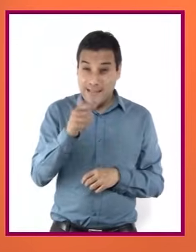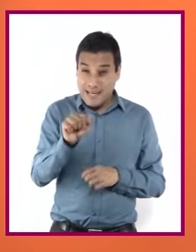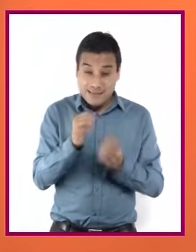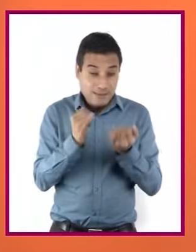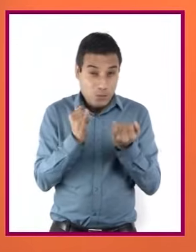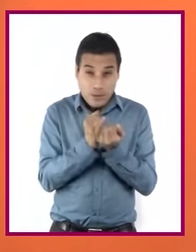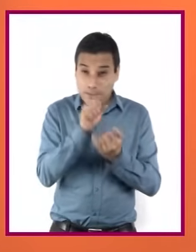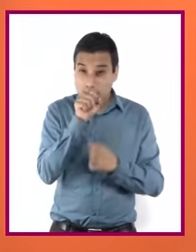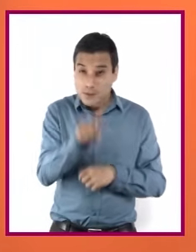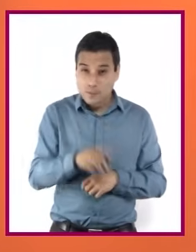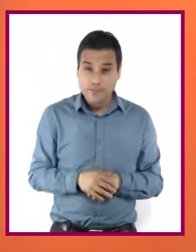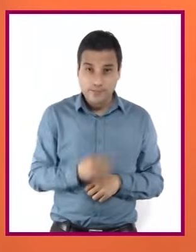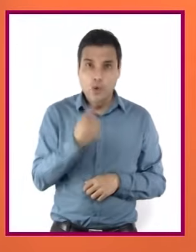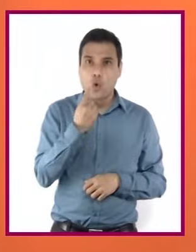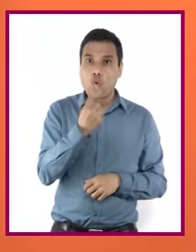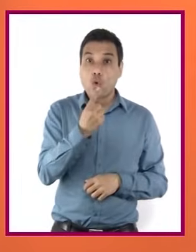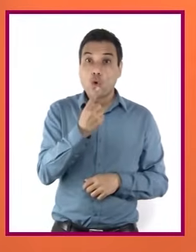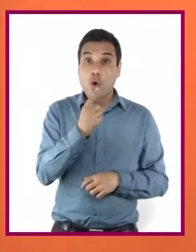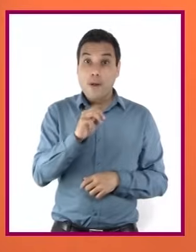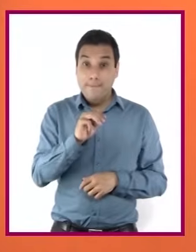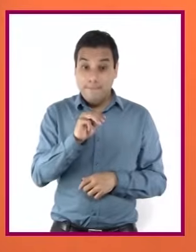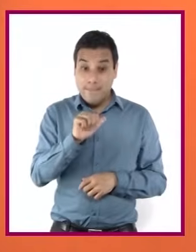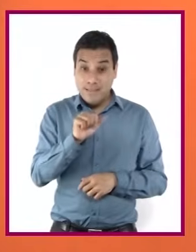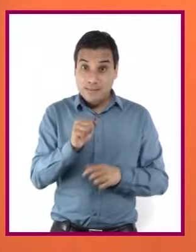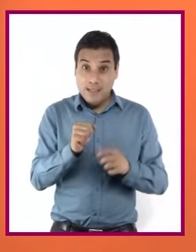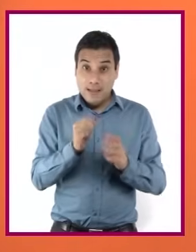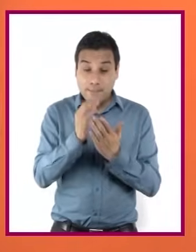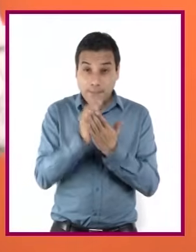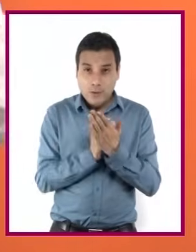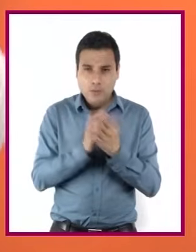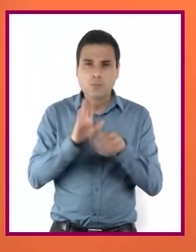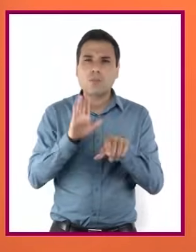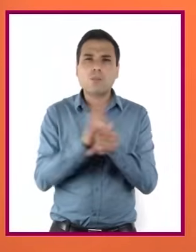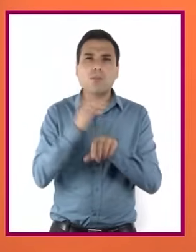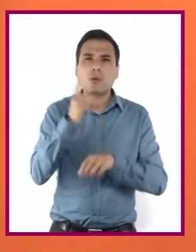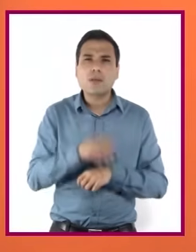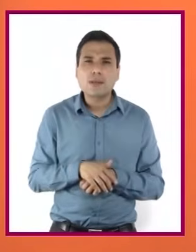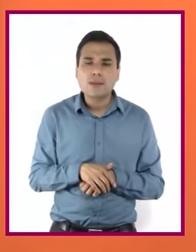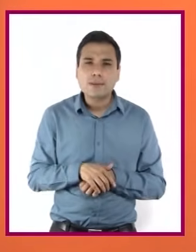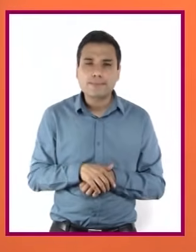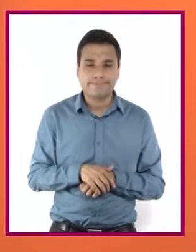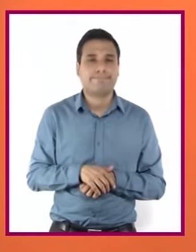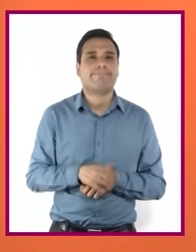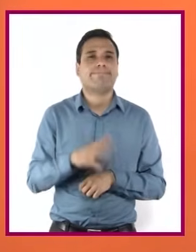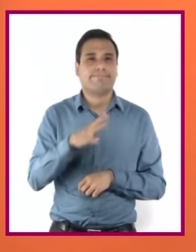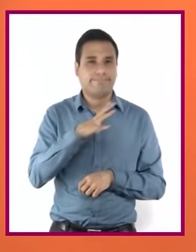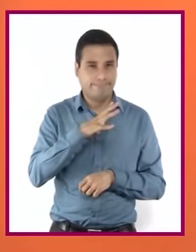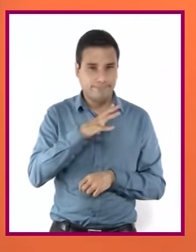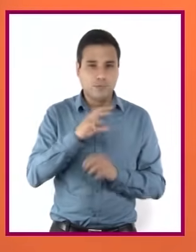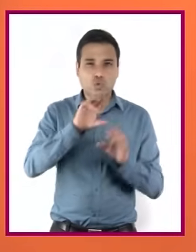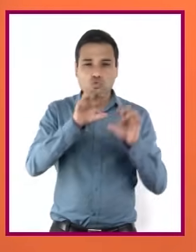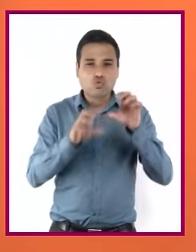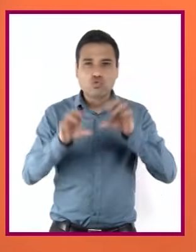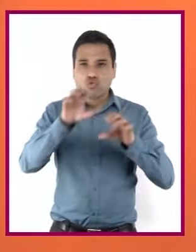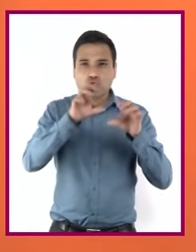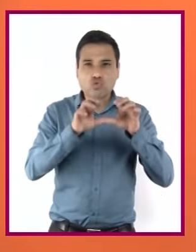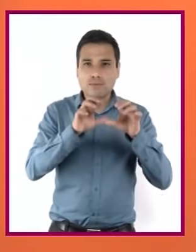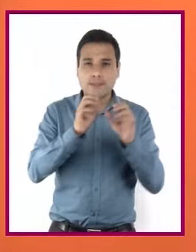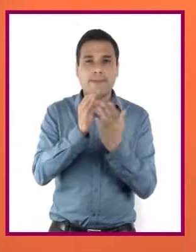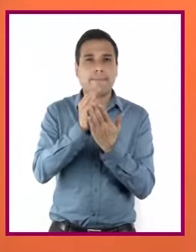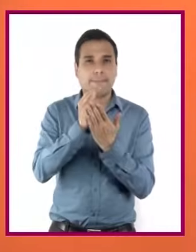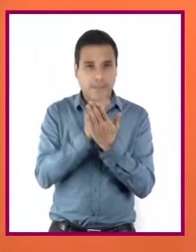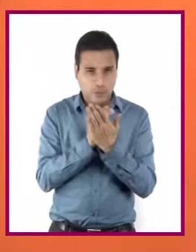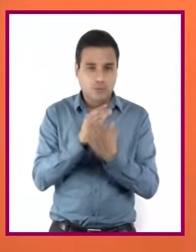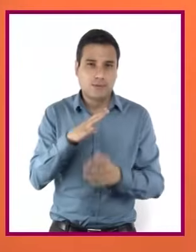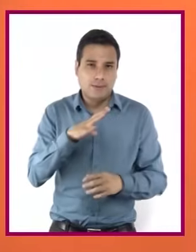y uno de ellos tiene menor masa, se deduce que se debe a que hay un número menor de partículas que se mueve dentro